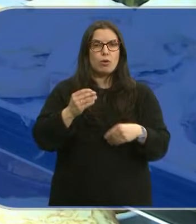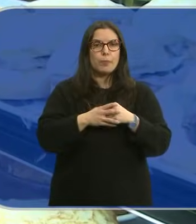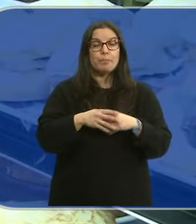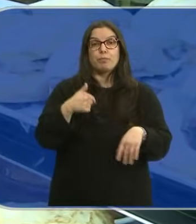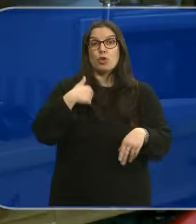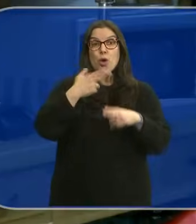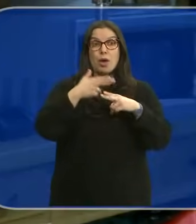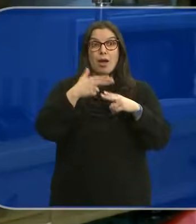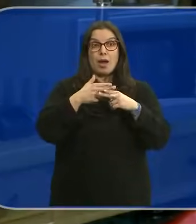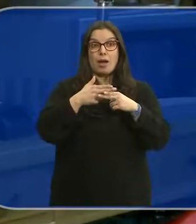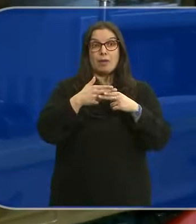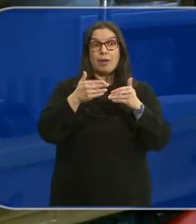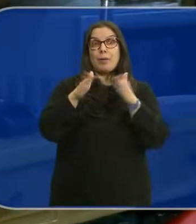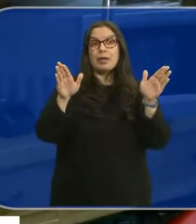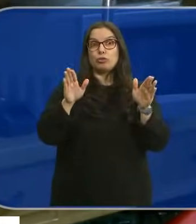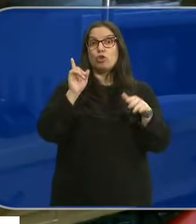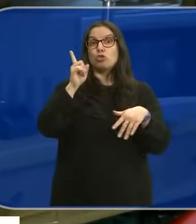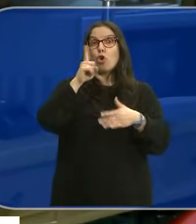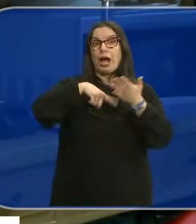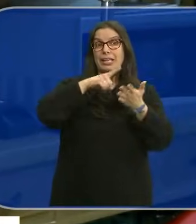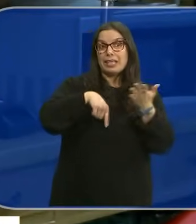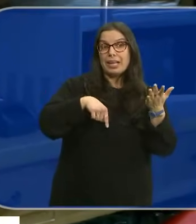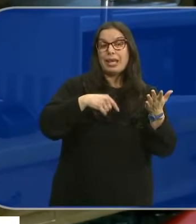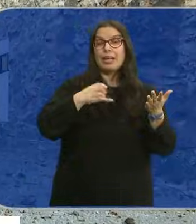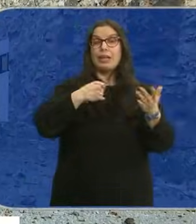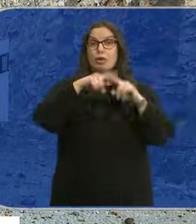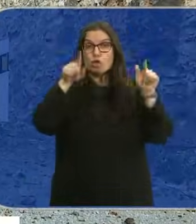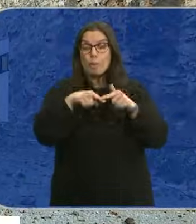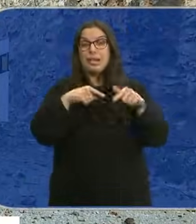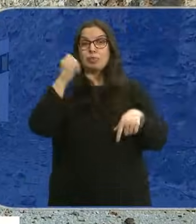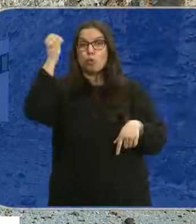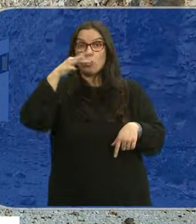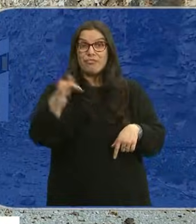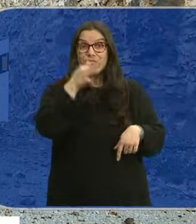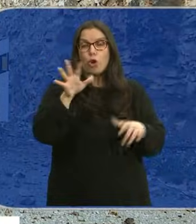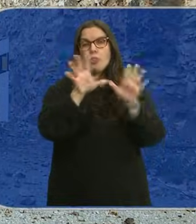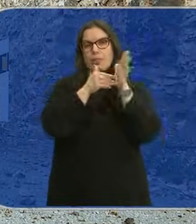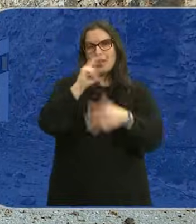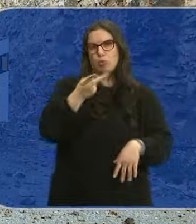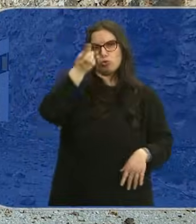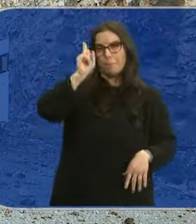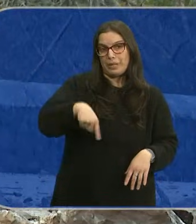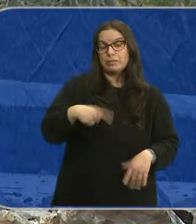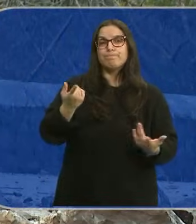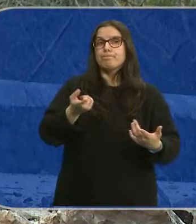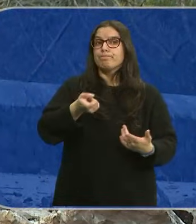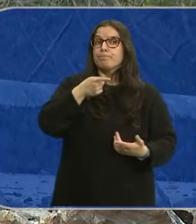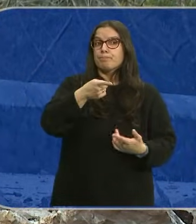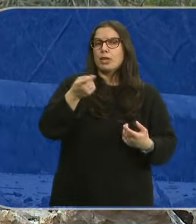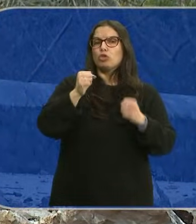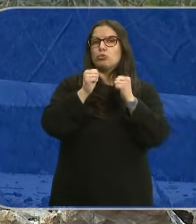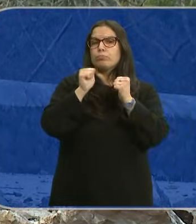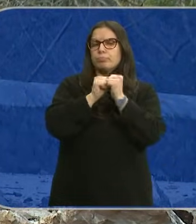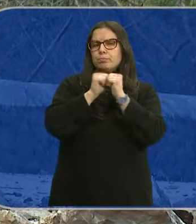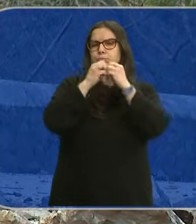tener el bar abierto son 10.000 euros al mes, solo de alquiler, Iberdrola y nóminas. La incertidumbre es máxima porque la solución a los desprendimientos